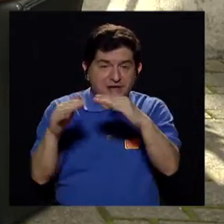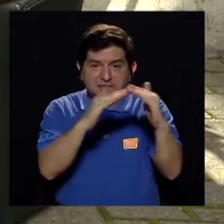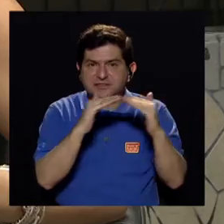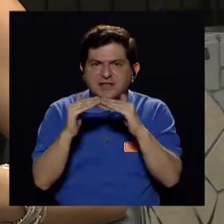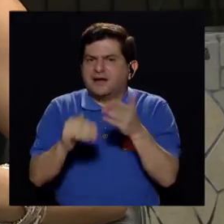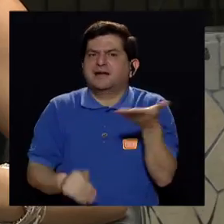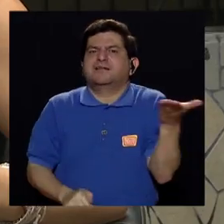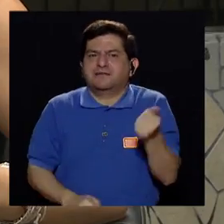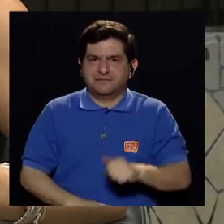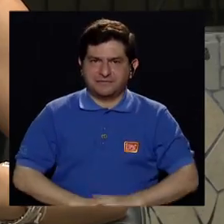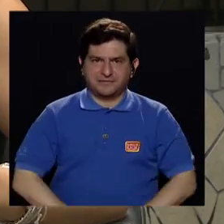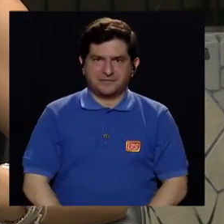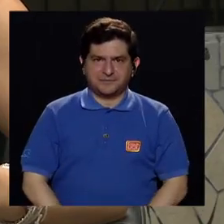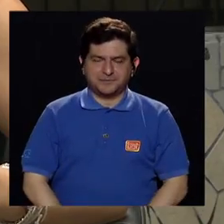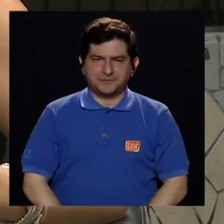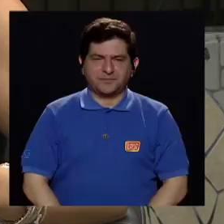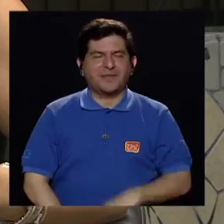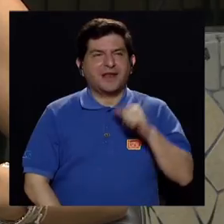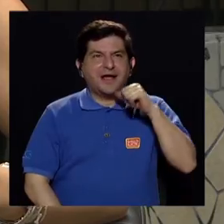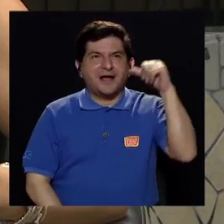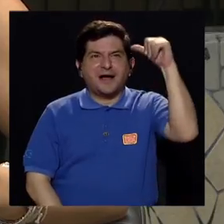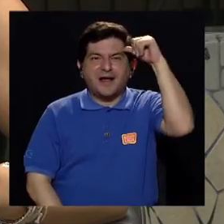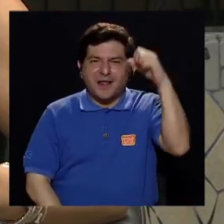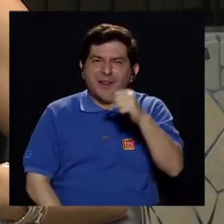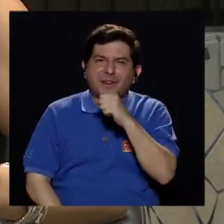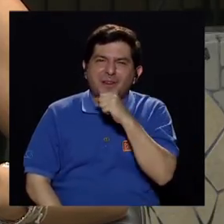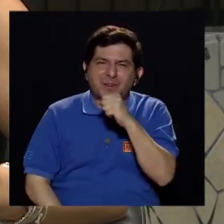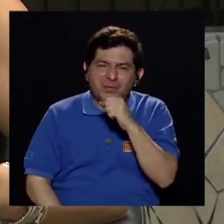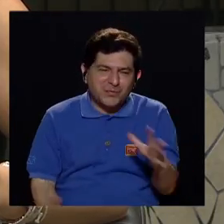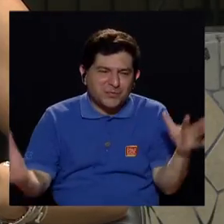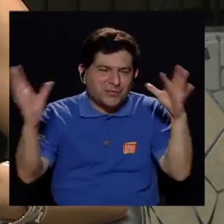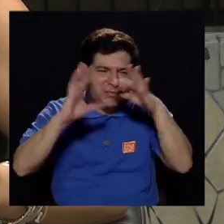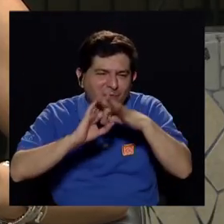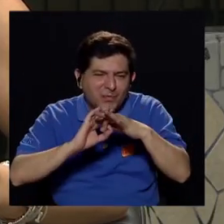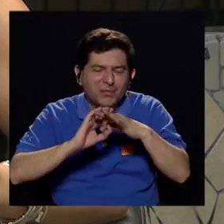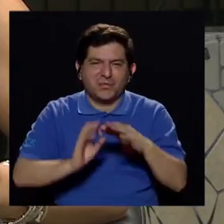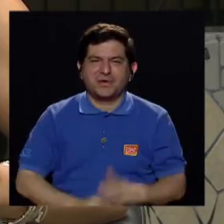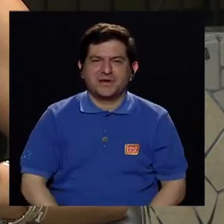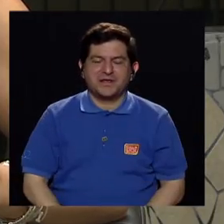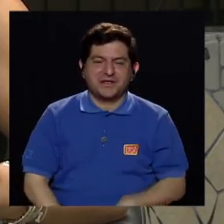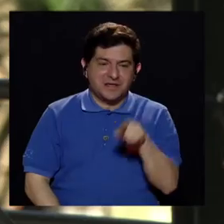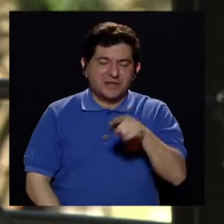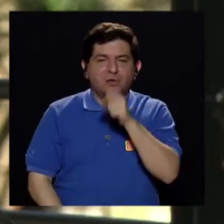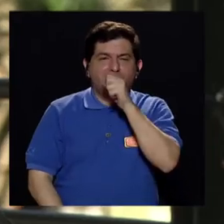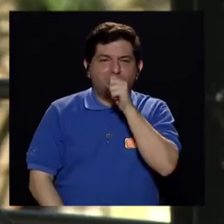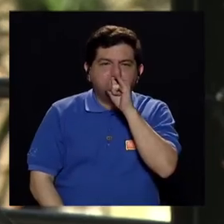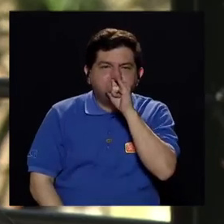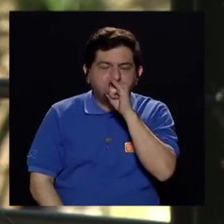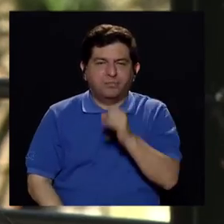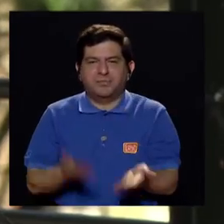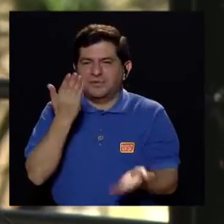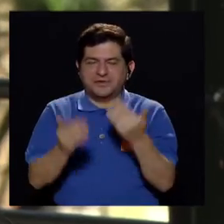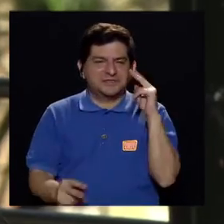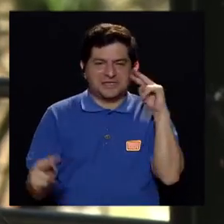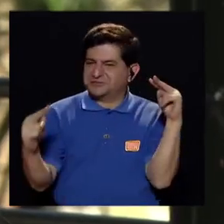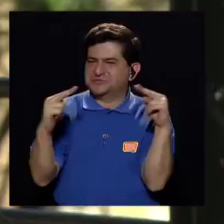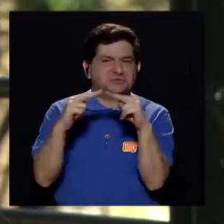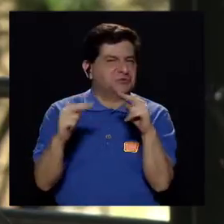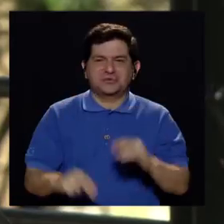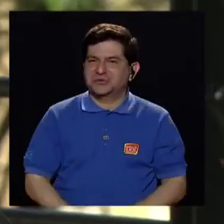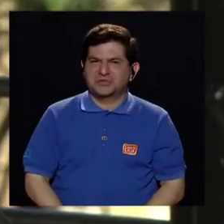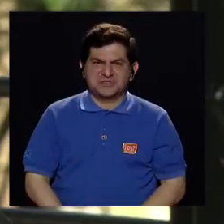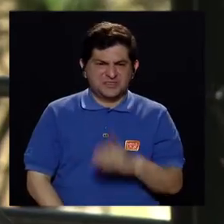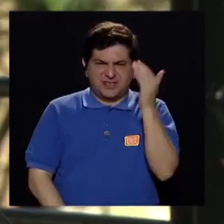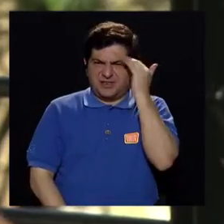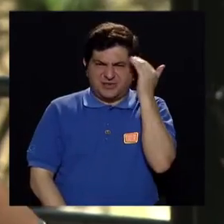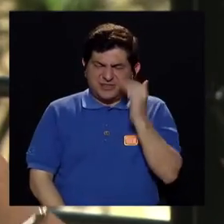¿verdad? El adulto mayor va asociado a que tal vez lo que son los preservativos no lo conocen, no saben cómo